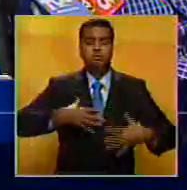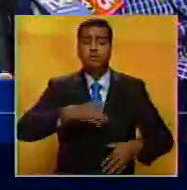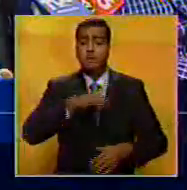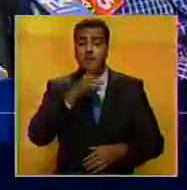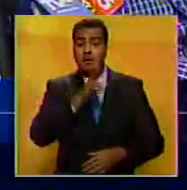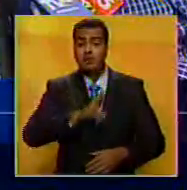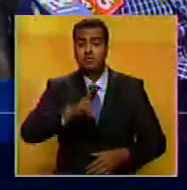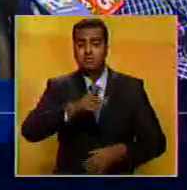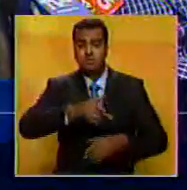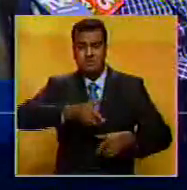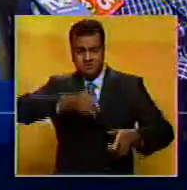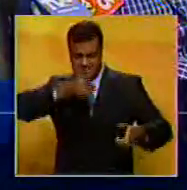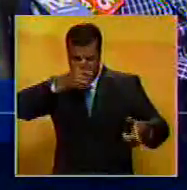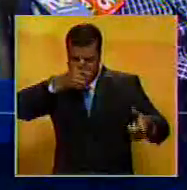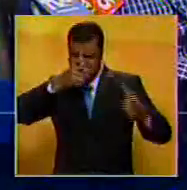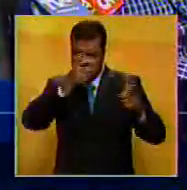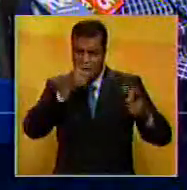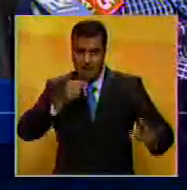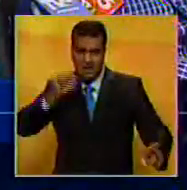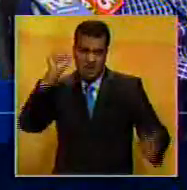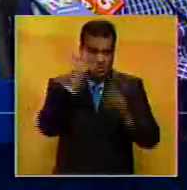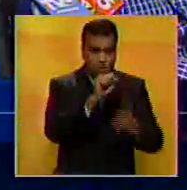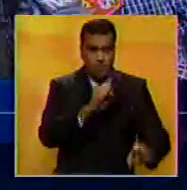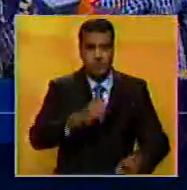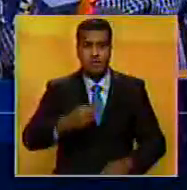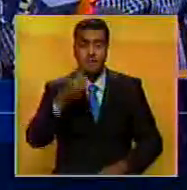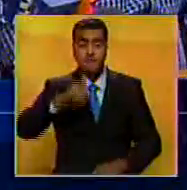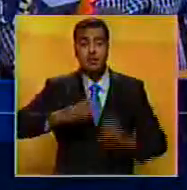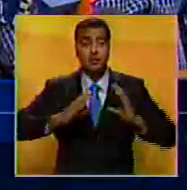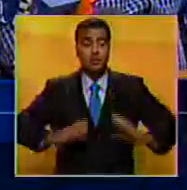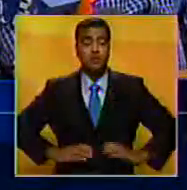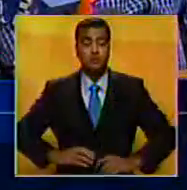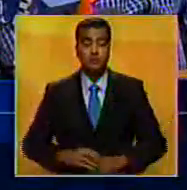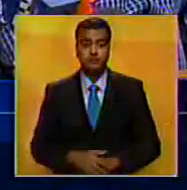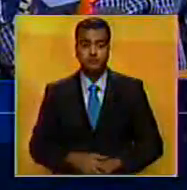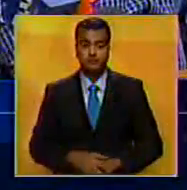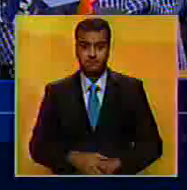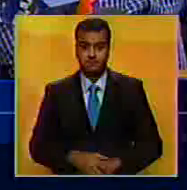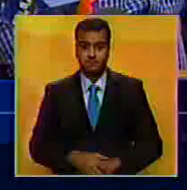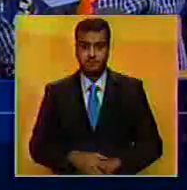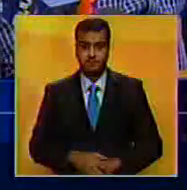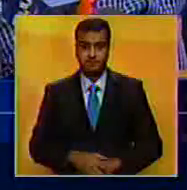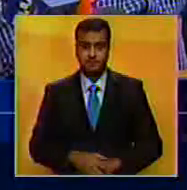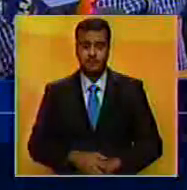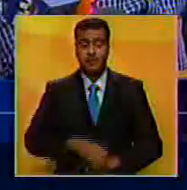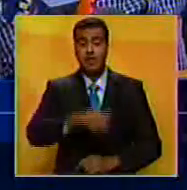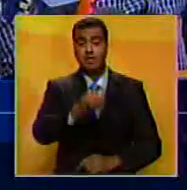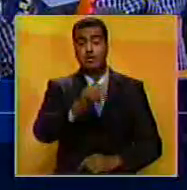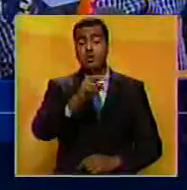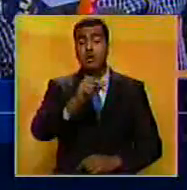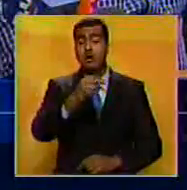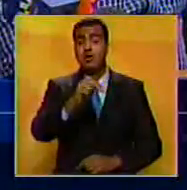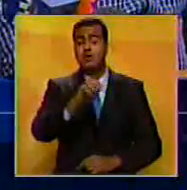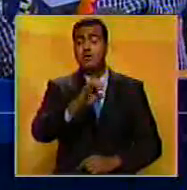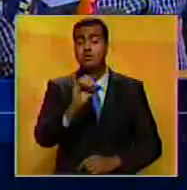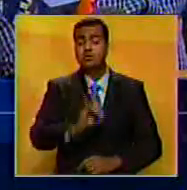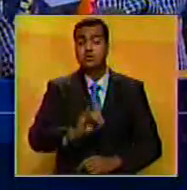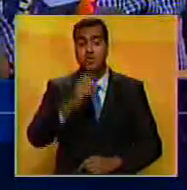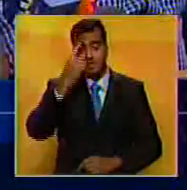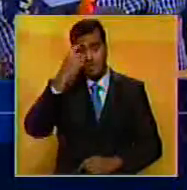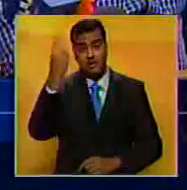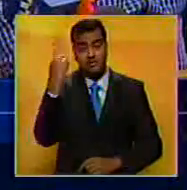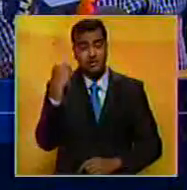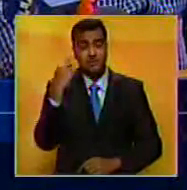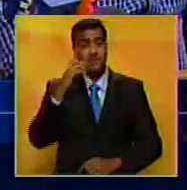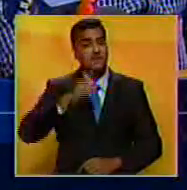utilización de la bomba lacrimógena para golpear, para impactar. El caso de Ayatollah Núñez. Ayatollah Núñez ayer también fue